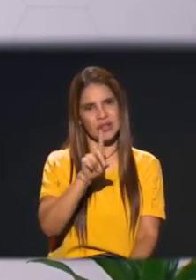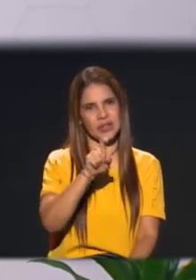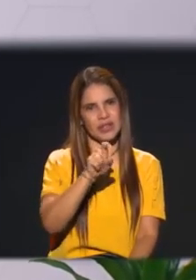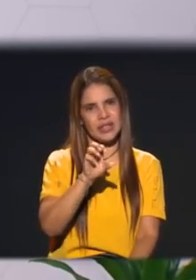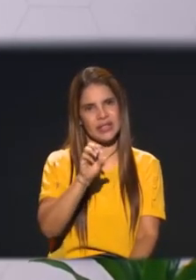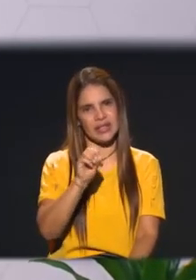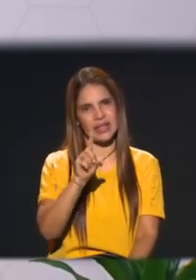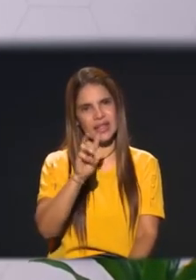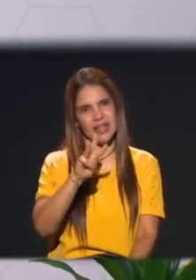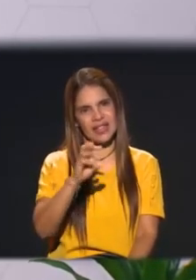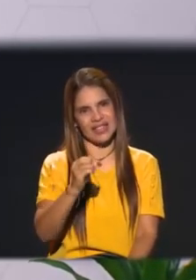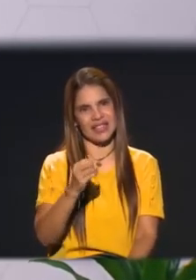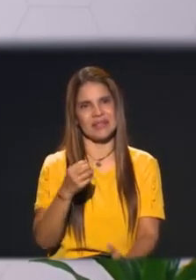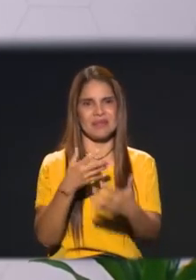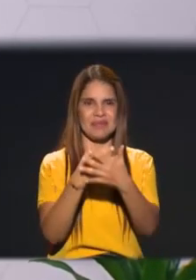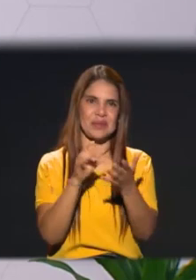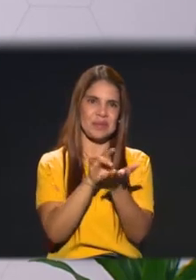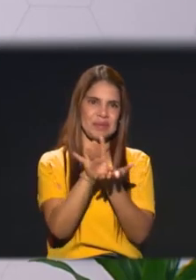268-6030 y les cuento que les tengo otro mensaje.